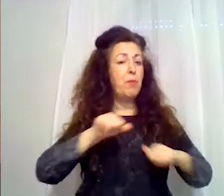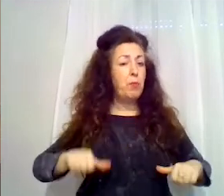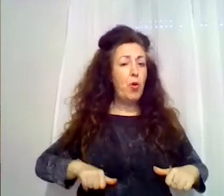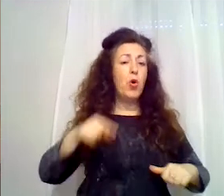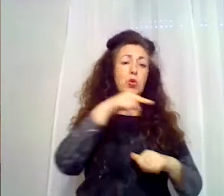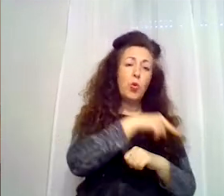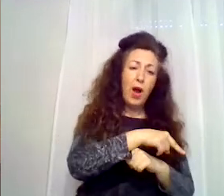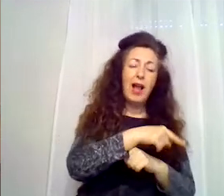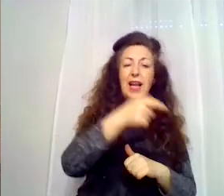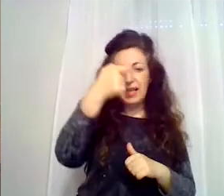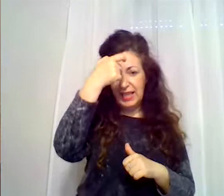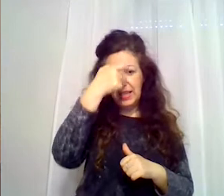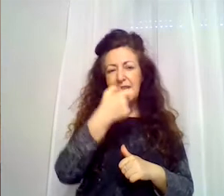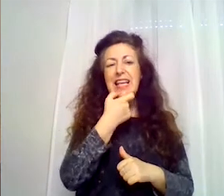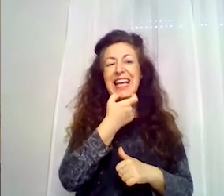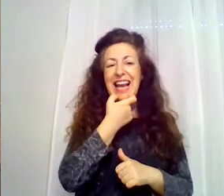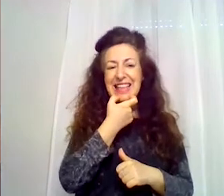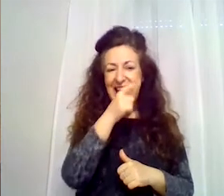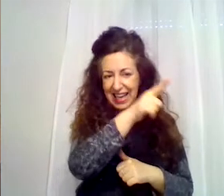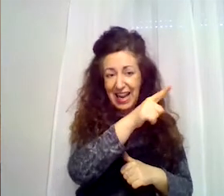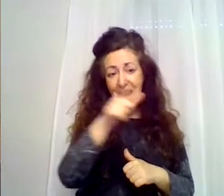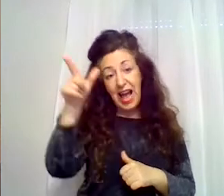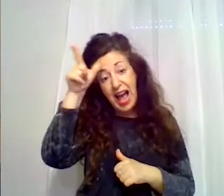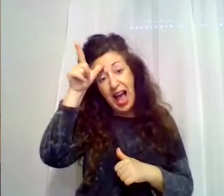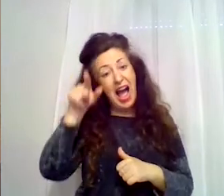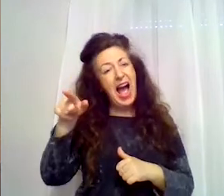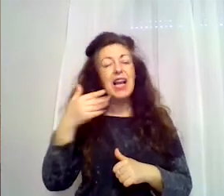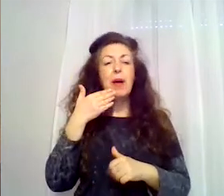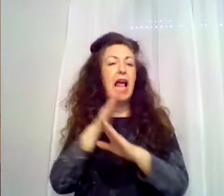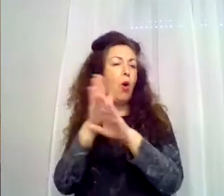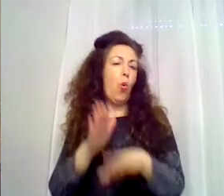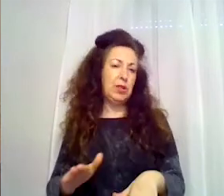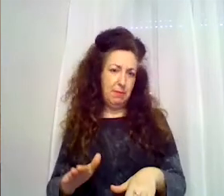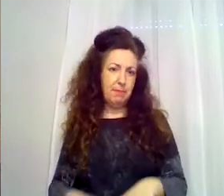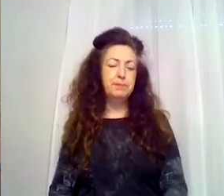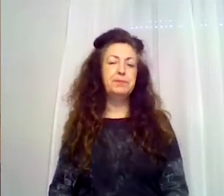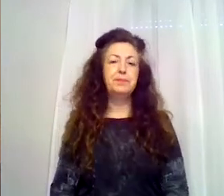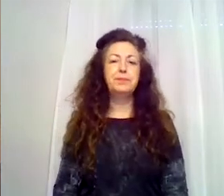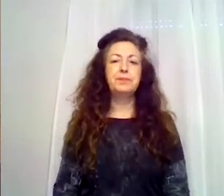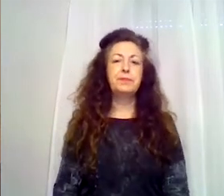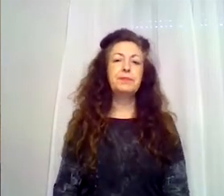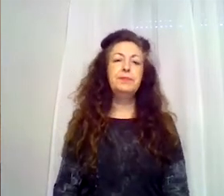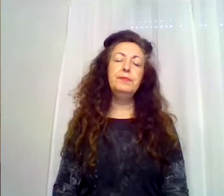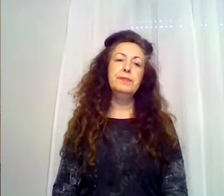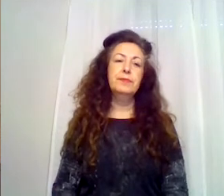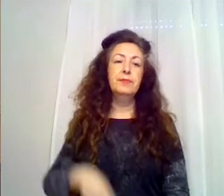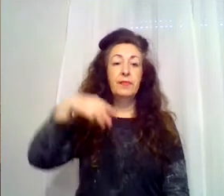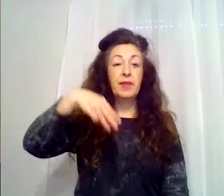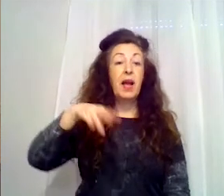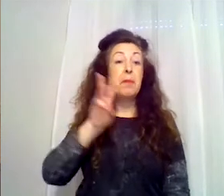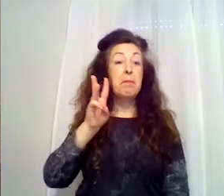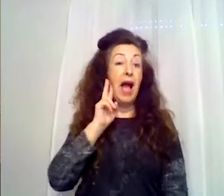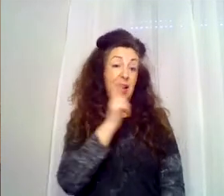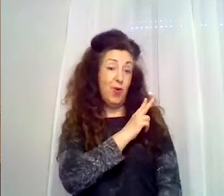enseguida el texto se va al verso. No al verso, se va a la poesía. Verso es todo ello. Se van a la poesía, a lo